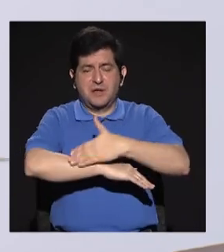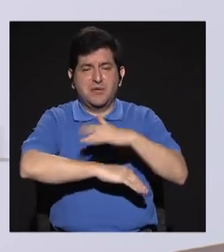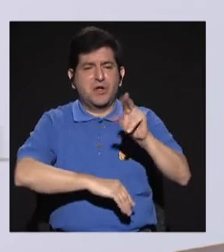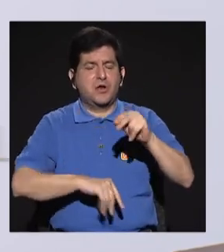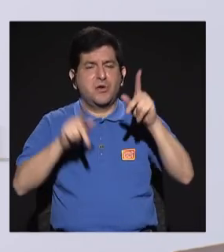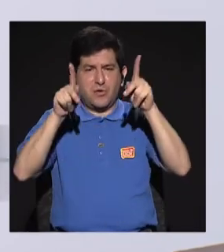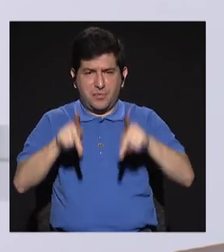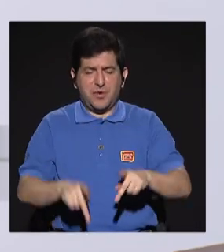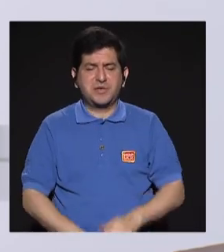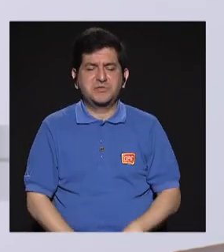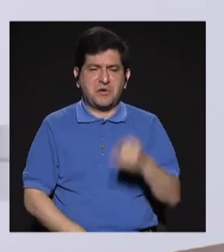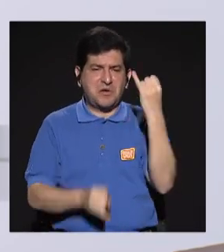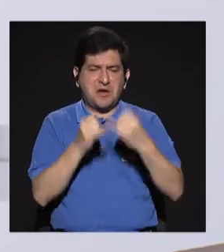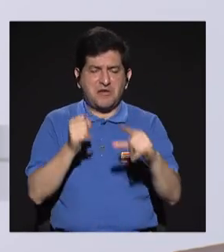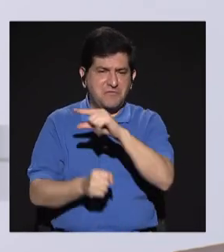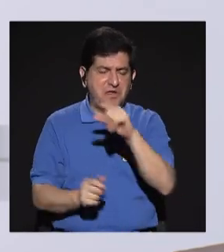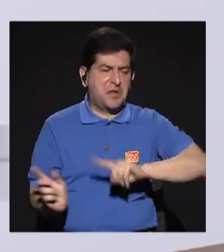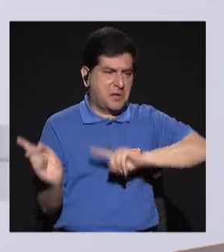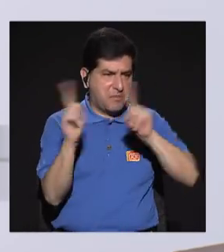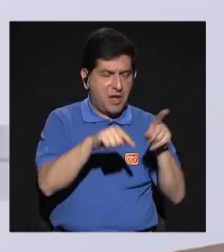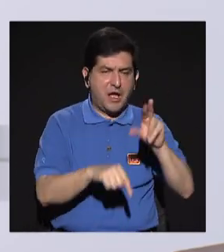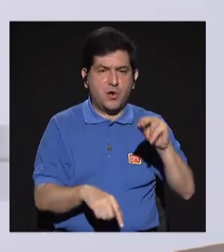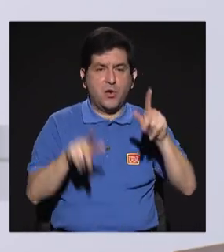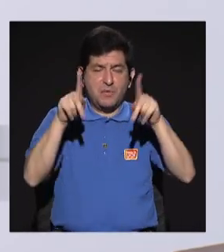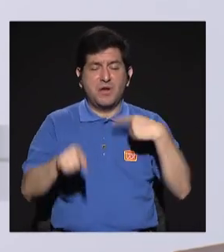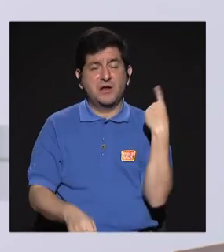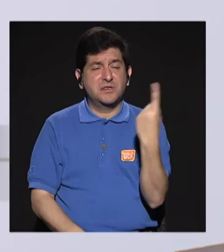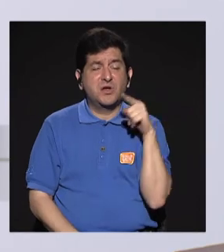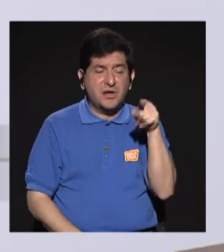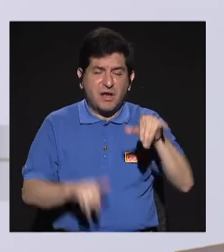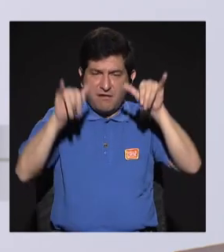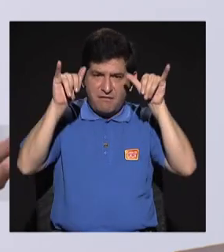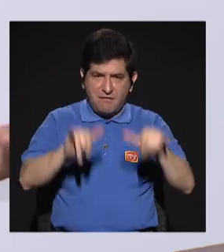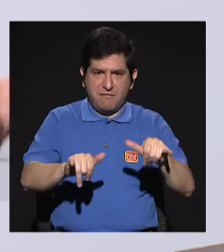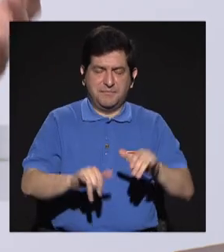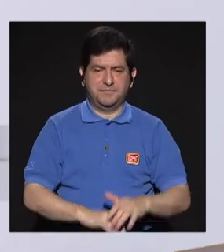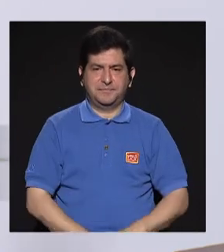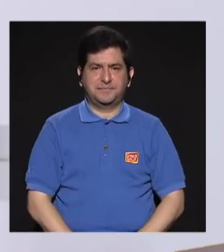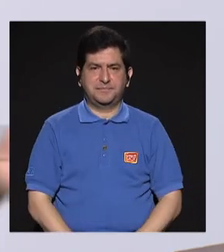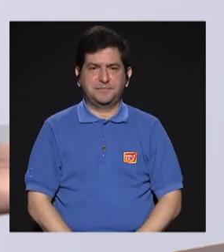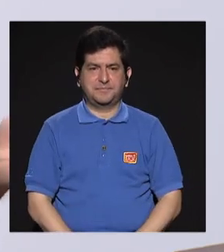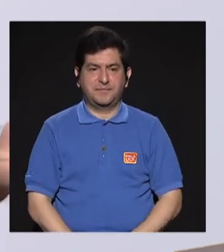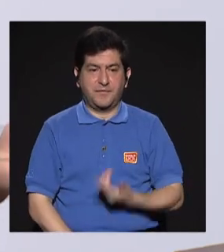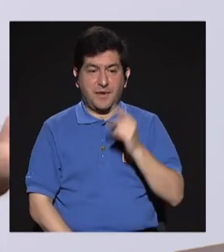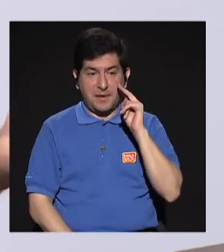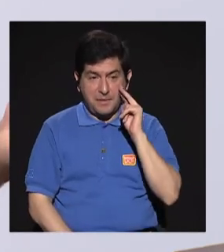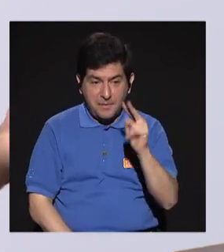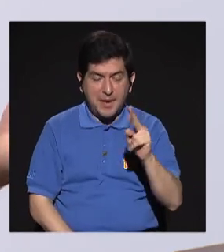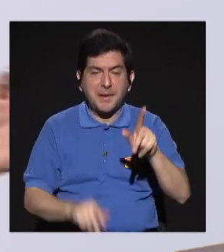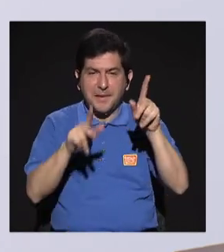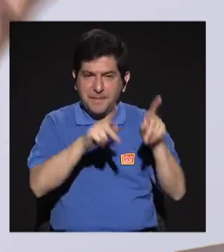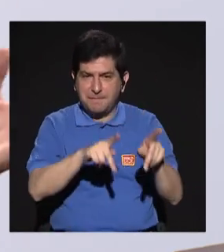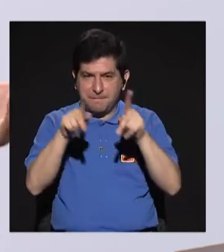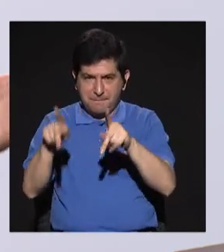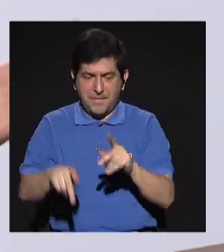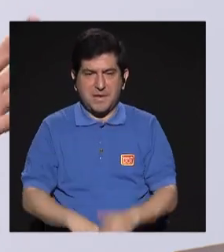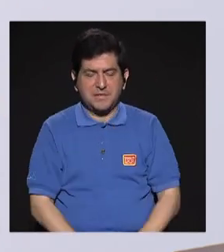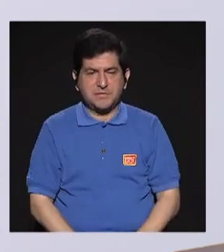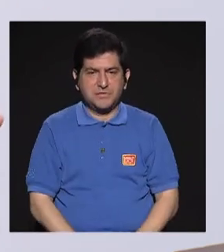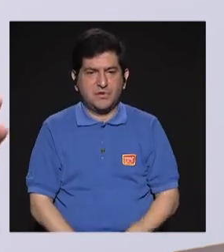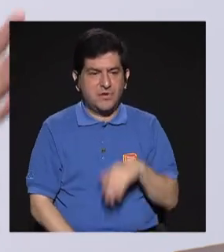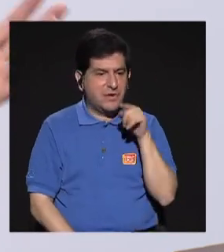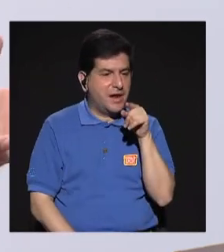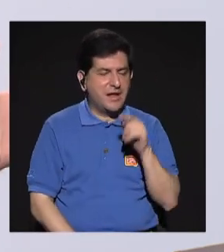la persona que va y se broncea un fin de semana sino la persona que está constantemente entonces y básicamente lo que vemos en eso muchas personas